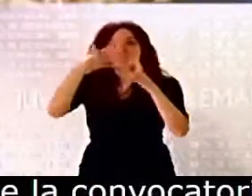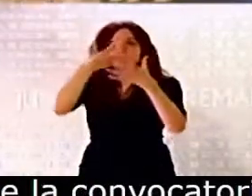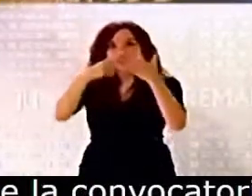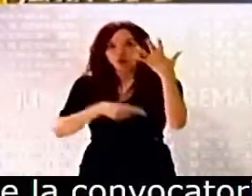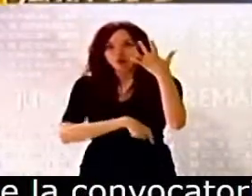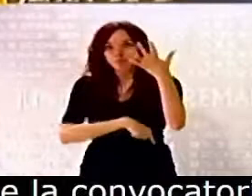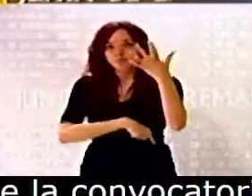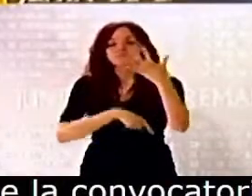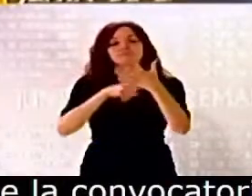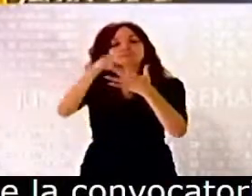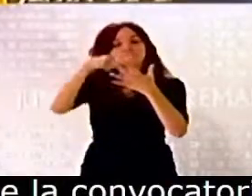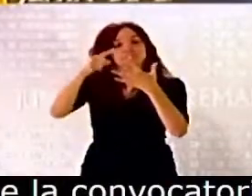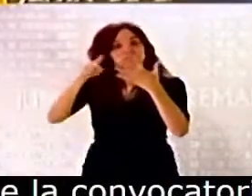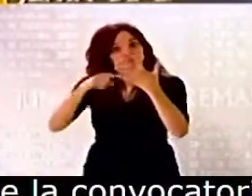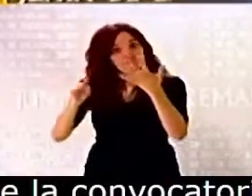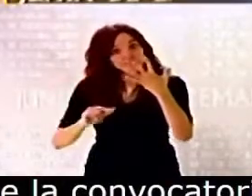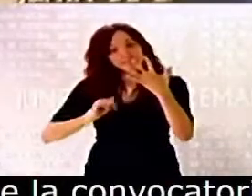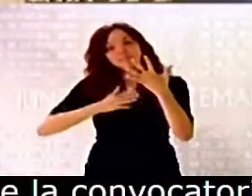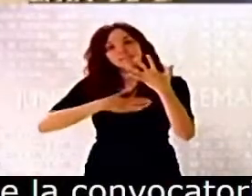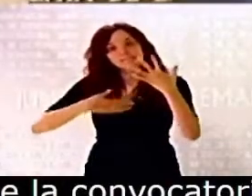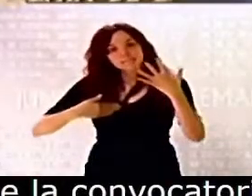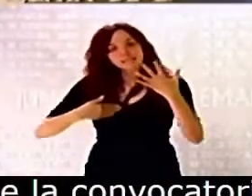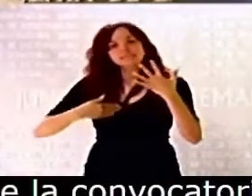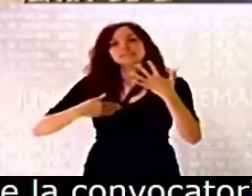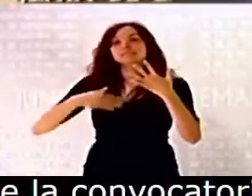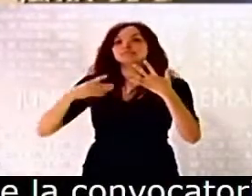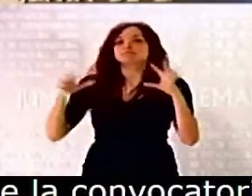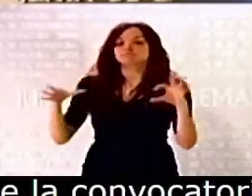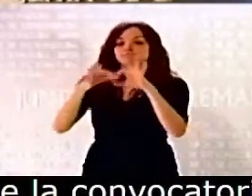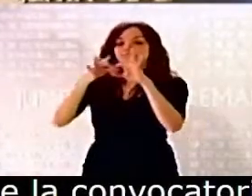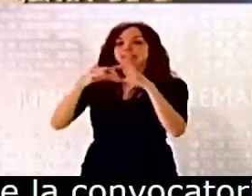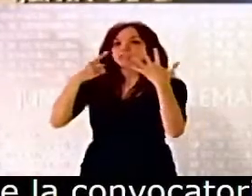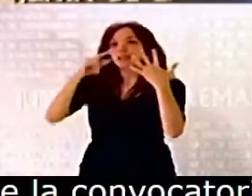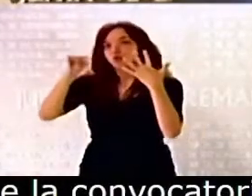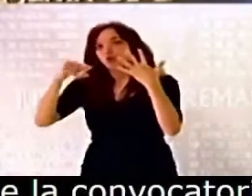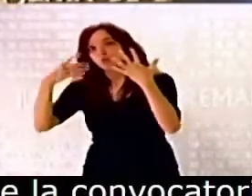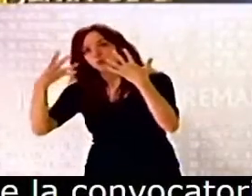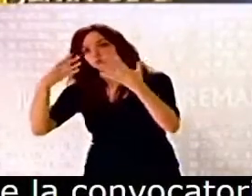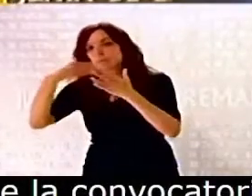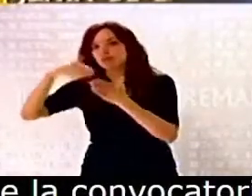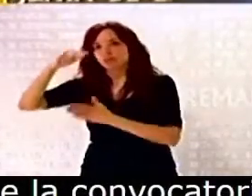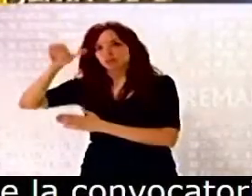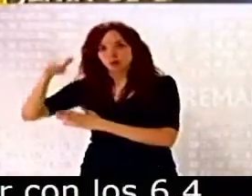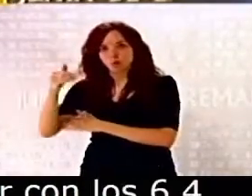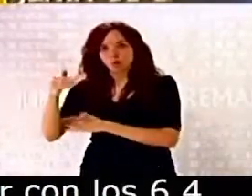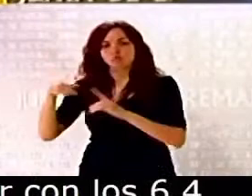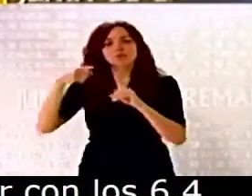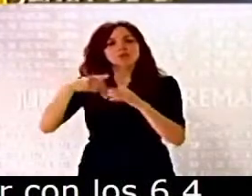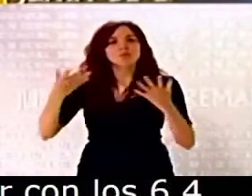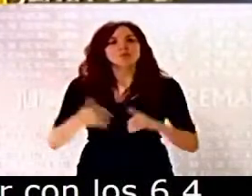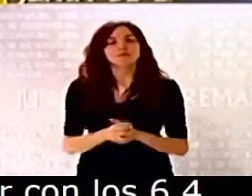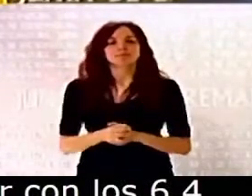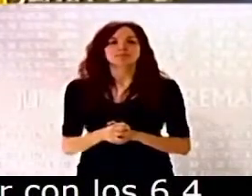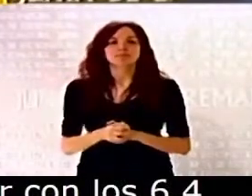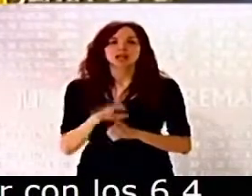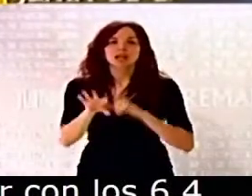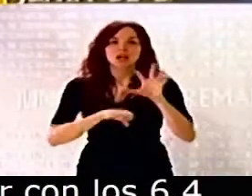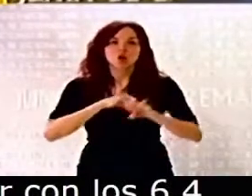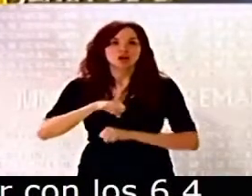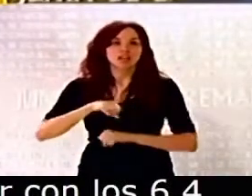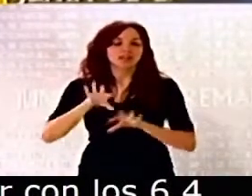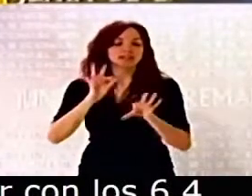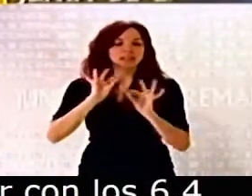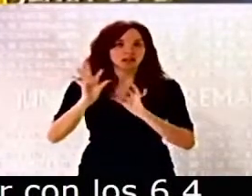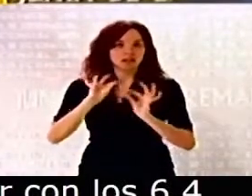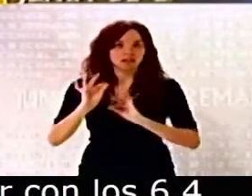pretenden avanzar con esos 6,4 millones de euros en la recogida selectiva con el fin de alcanzar los objetivos